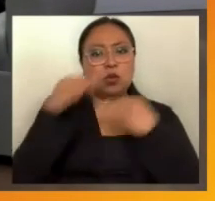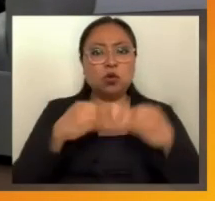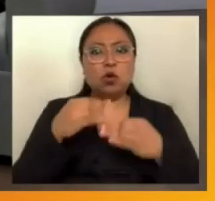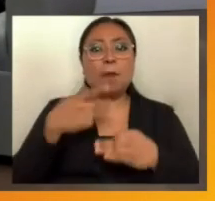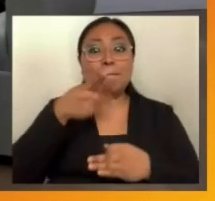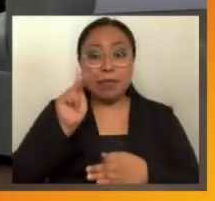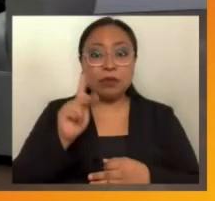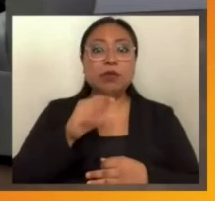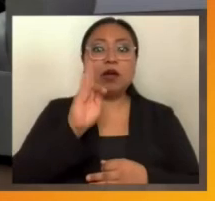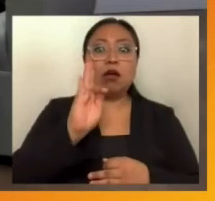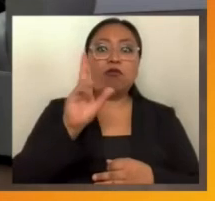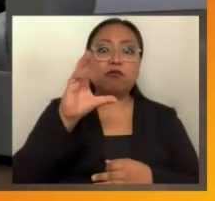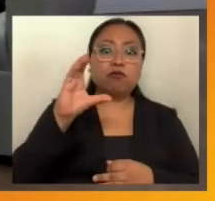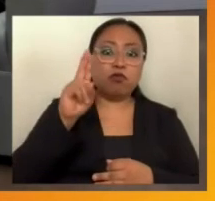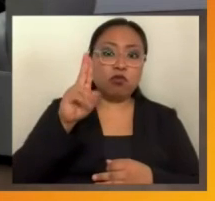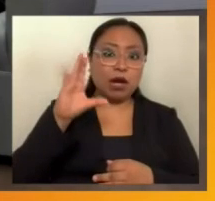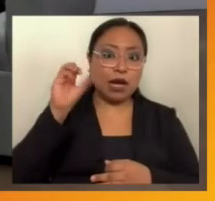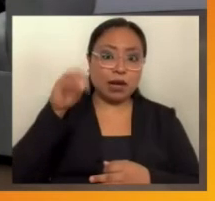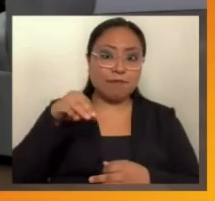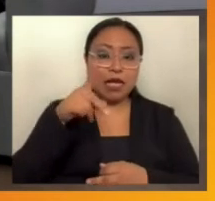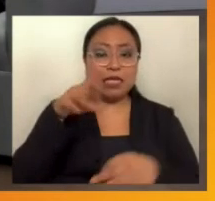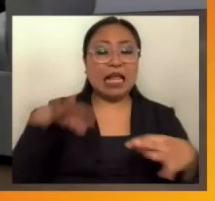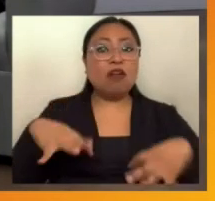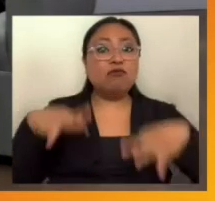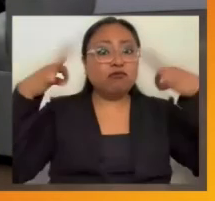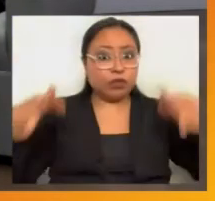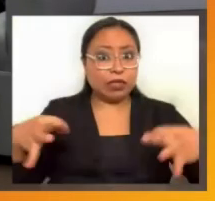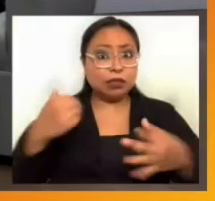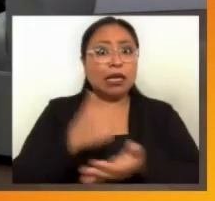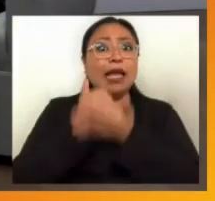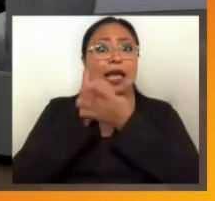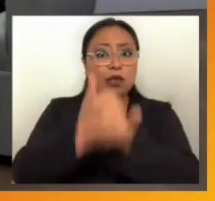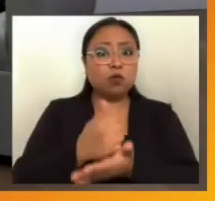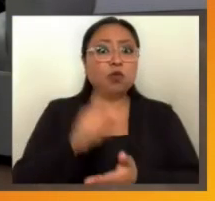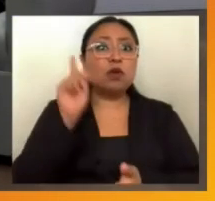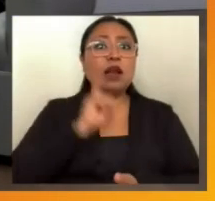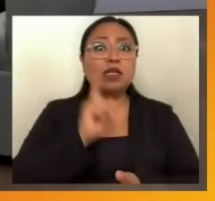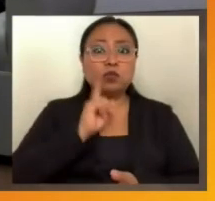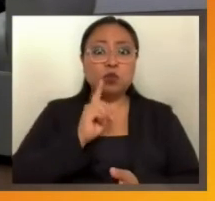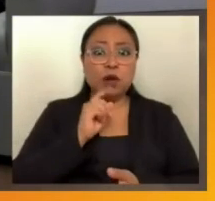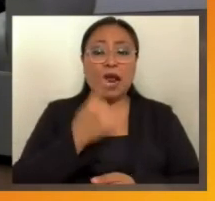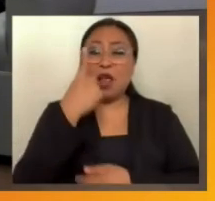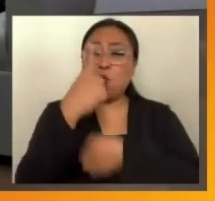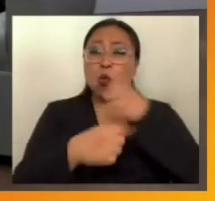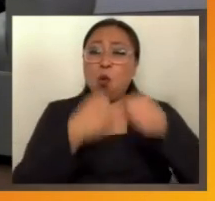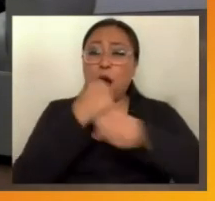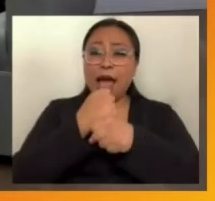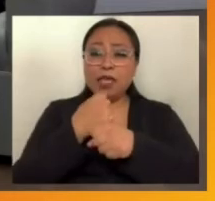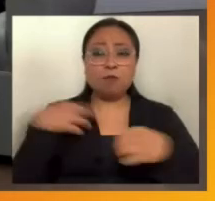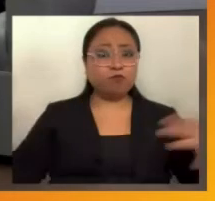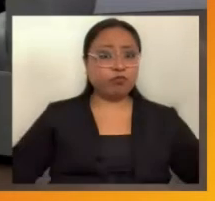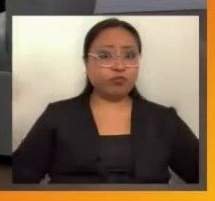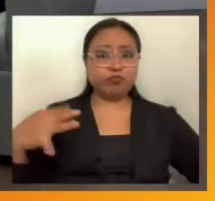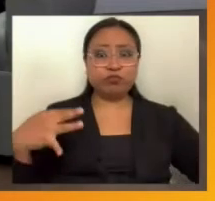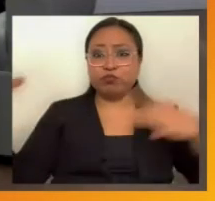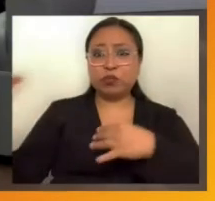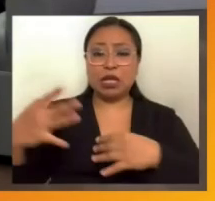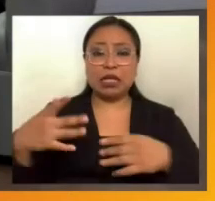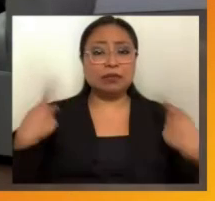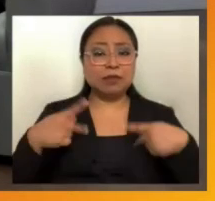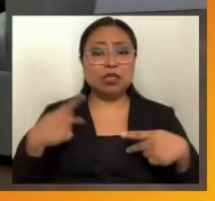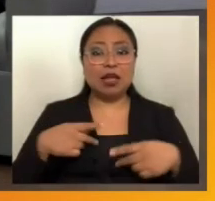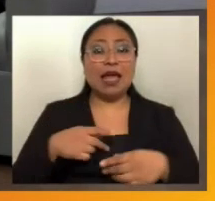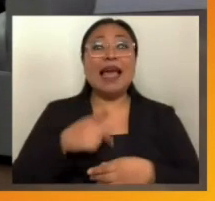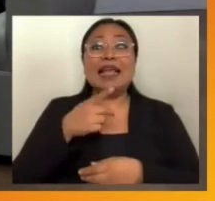FUCAM es una fundación que ayuda a muchísimas mujeres al año. Como ustedes ya lo pudieron escuchar, mi mamá está con